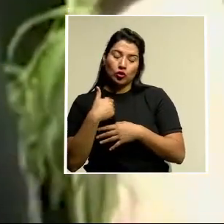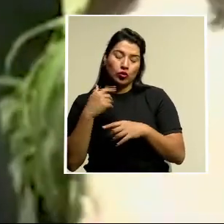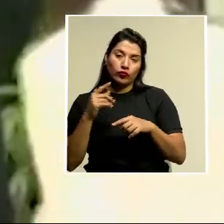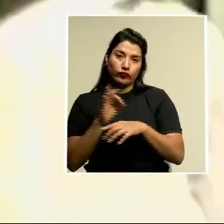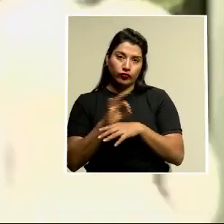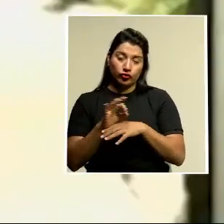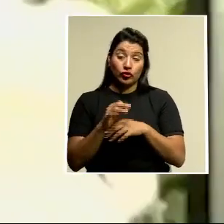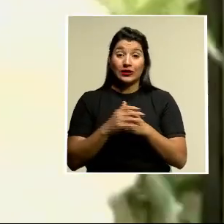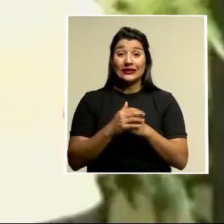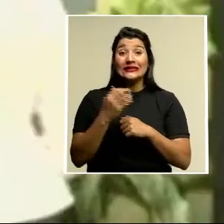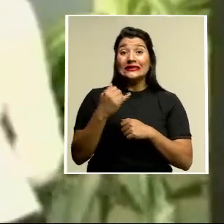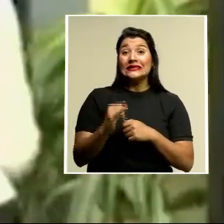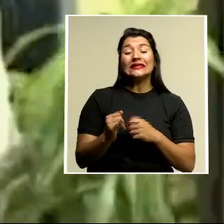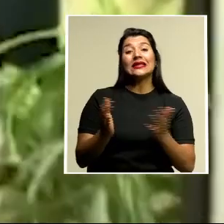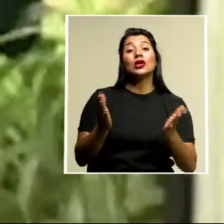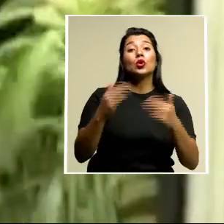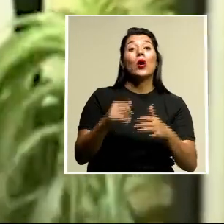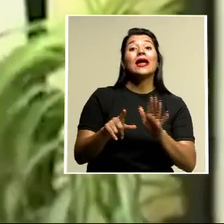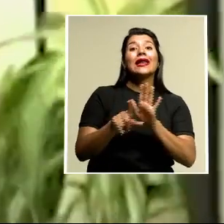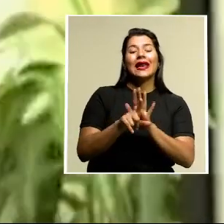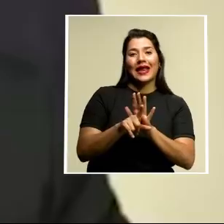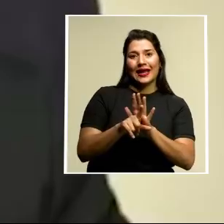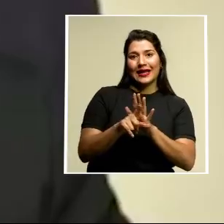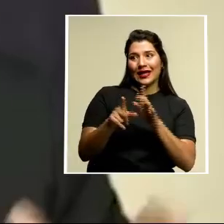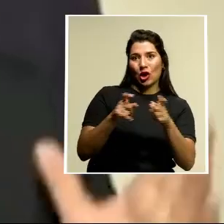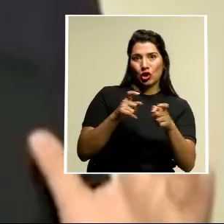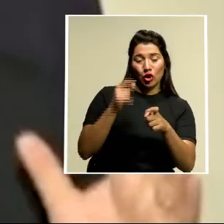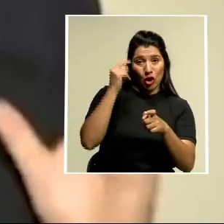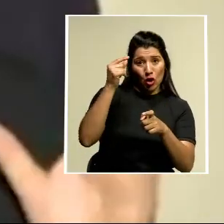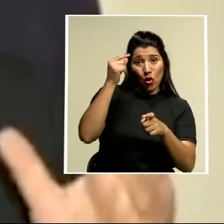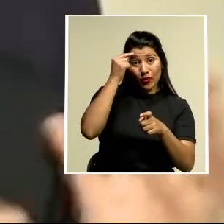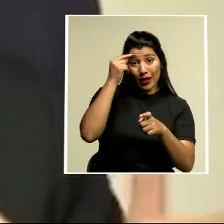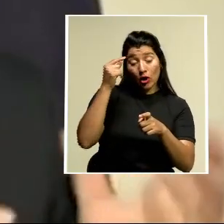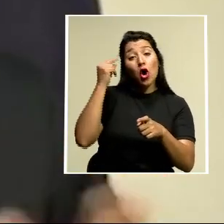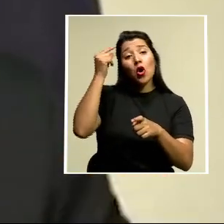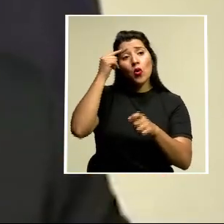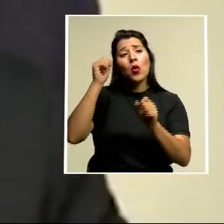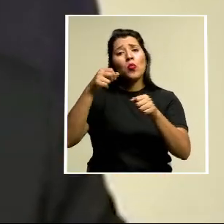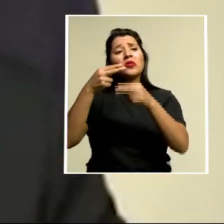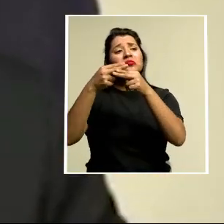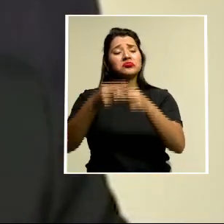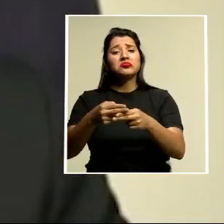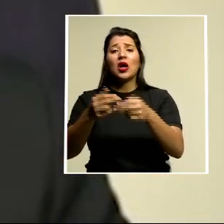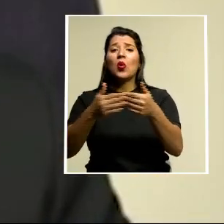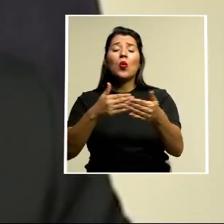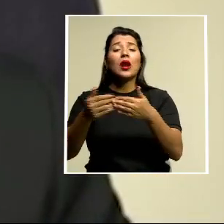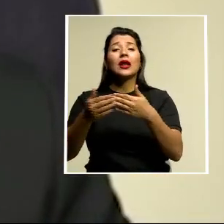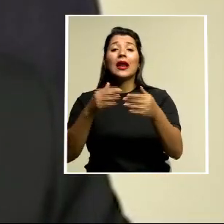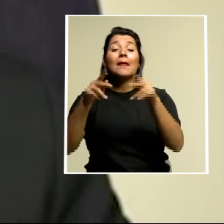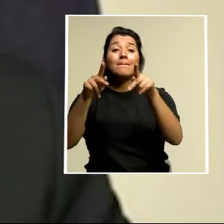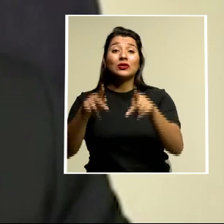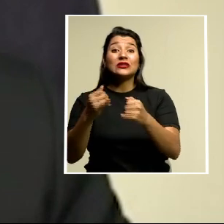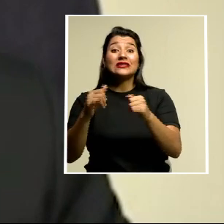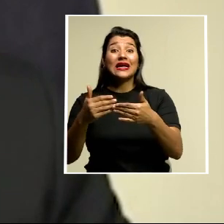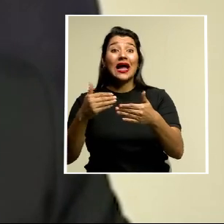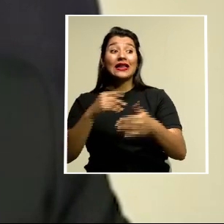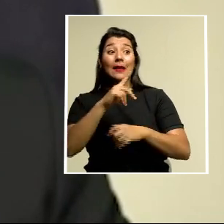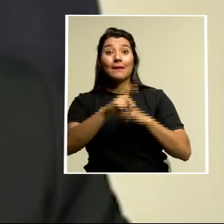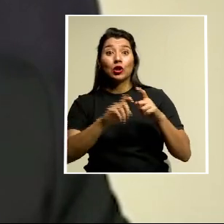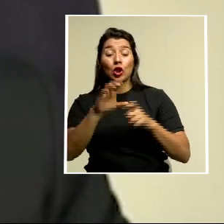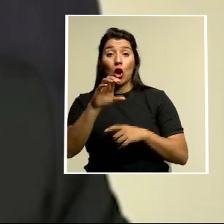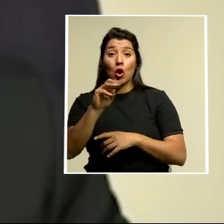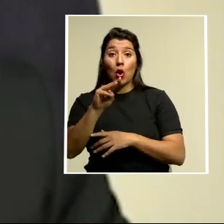experiencia en comercio internacional. Y hasta donde yo sé, Tom no tiene ninguna experiencia en esa materia. Él nunca ha sido